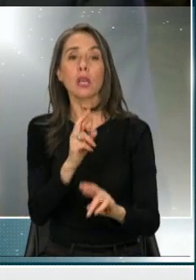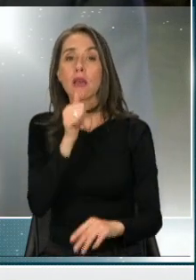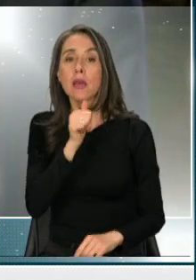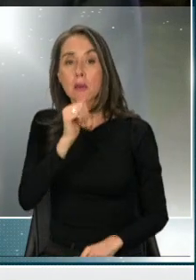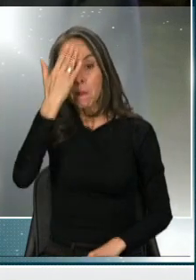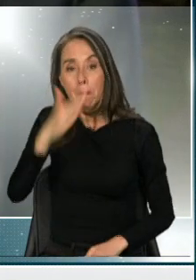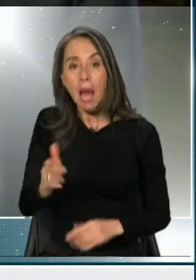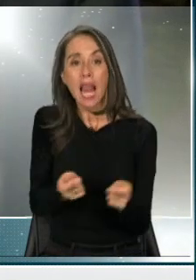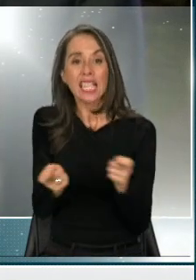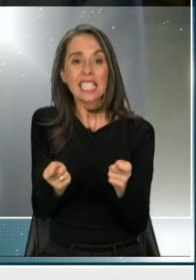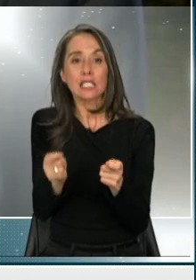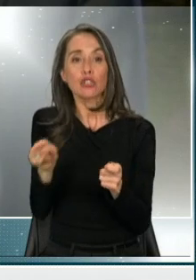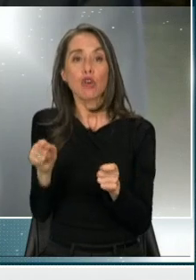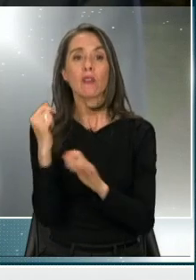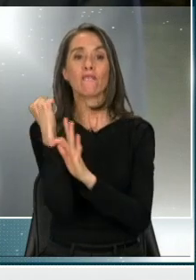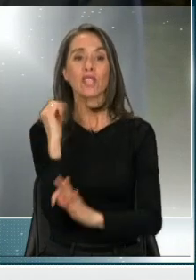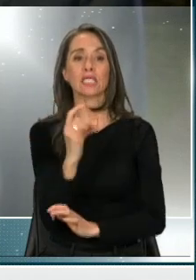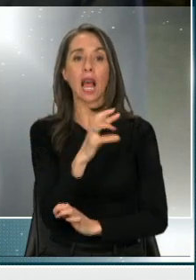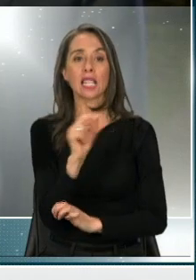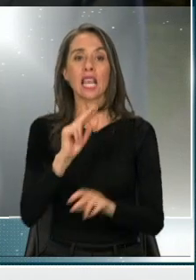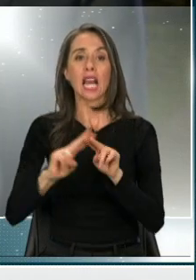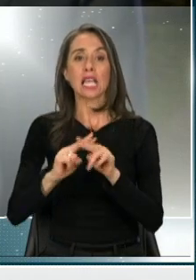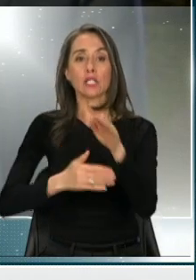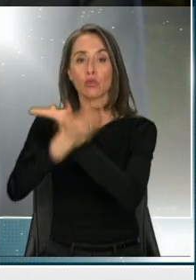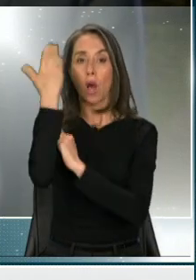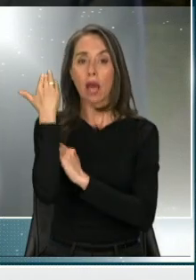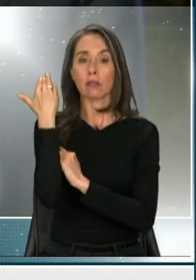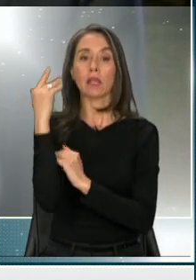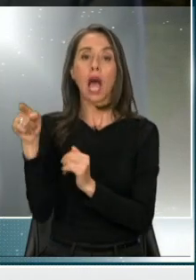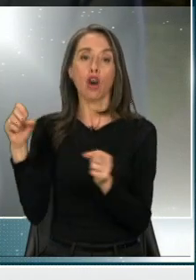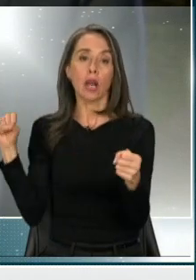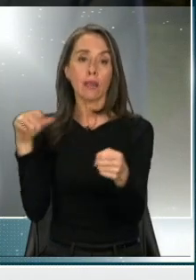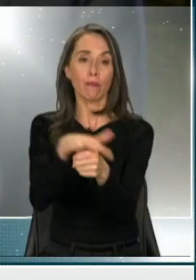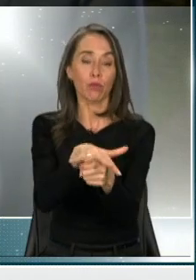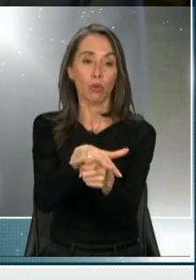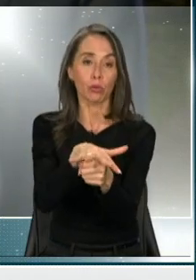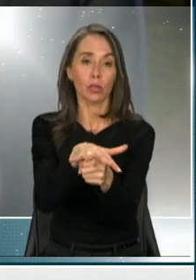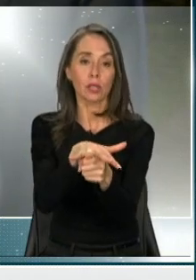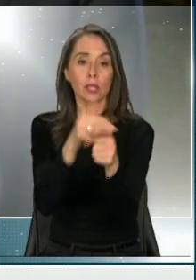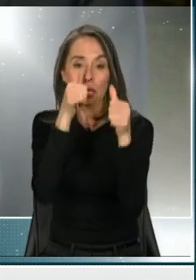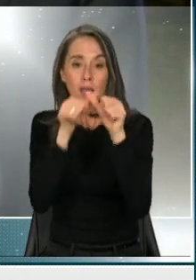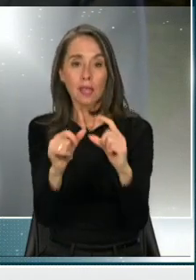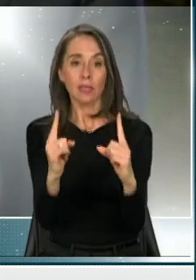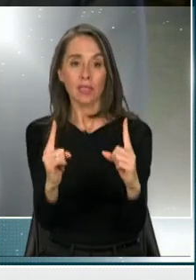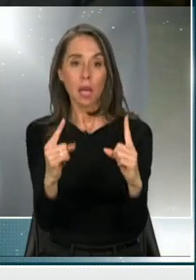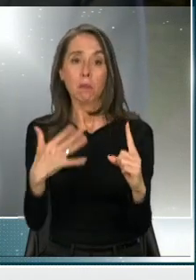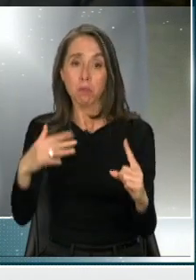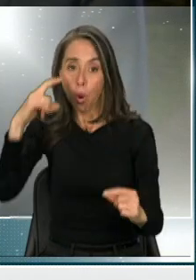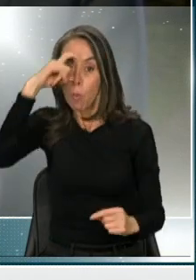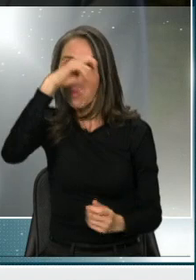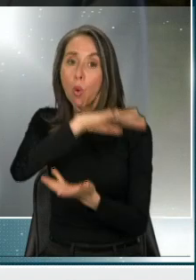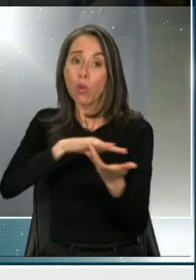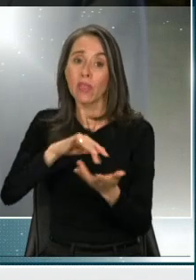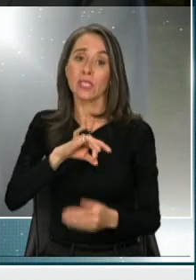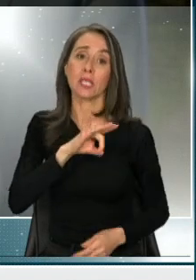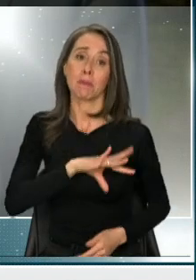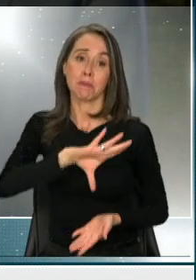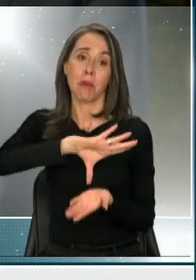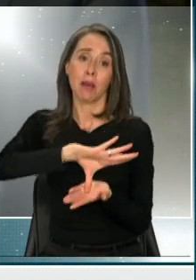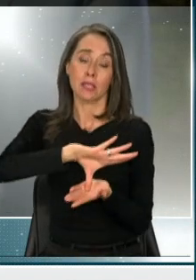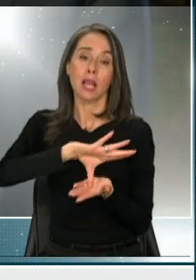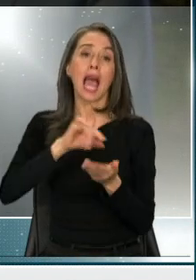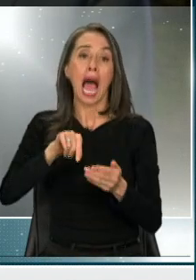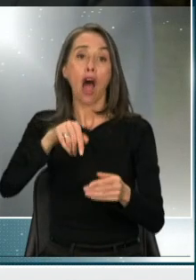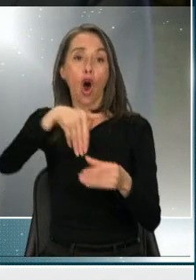que hizo el fiscal el jugador como fiscal para que ahora estaba repercutiendo y rebotando en un período muy complejo también para no acabar porque es efectivamente